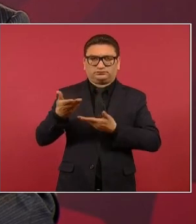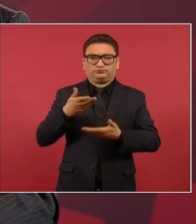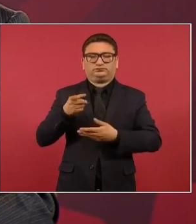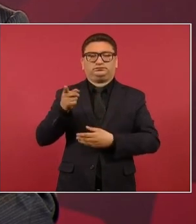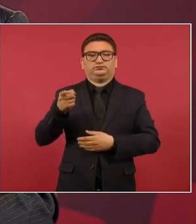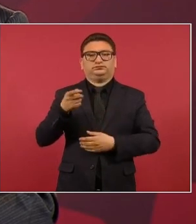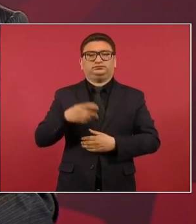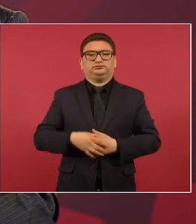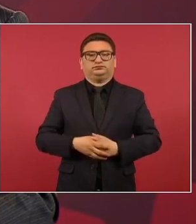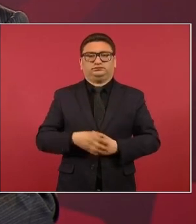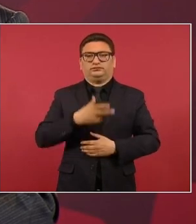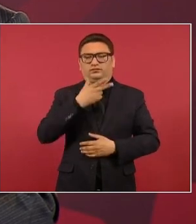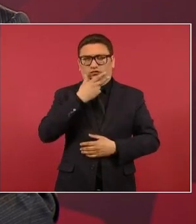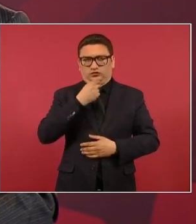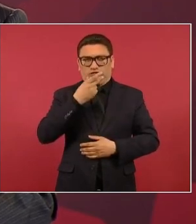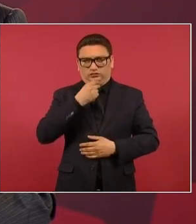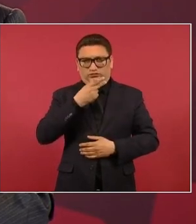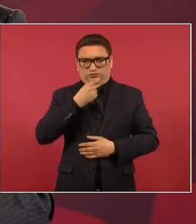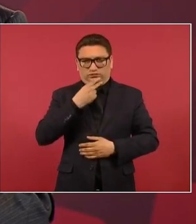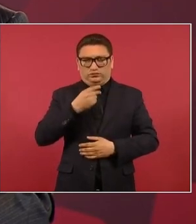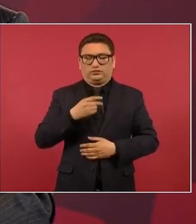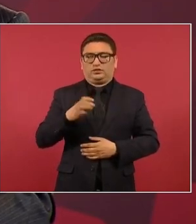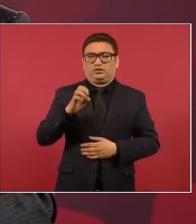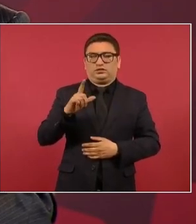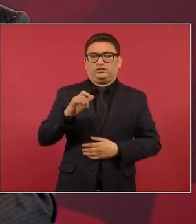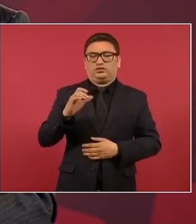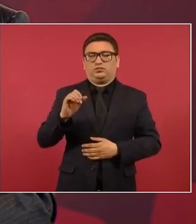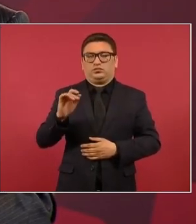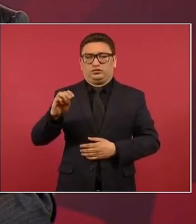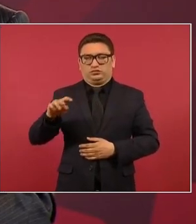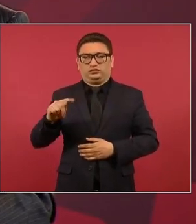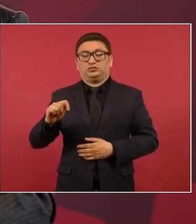con el señor Elon Musk,